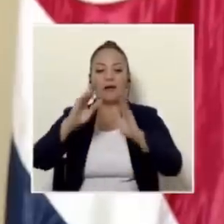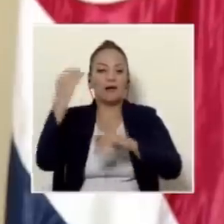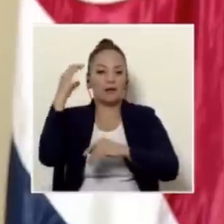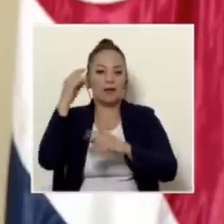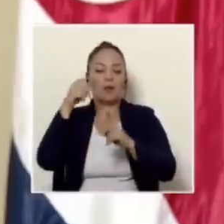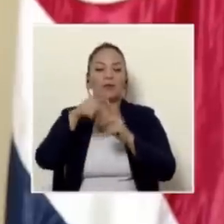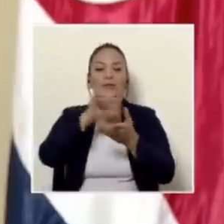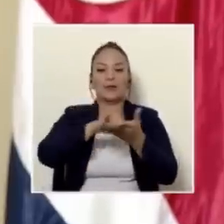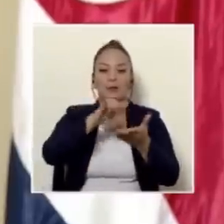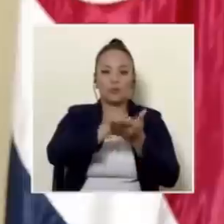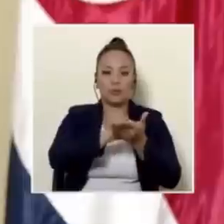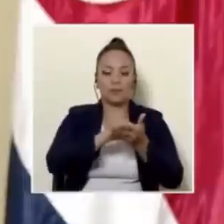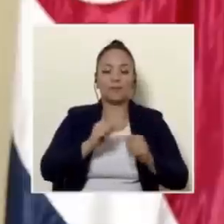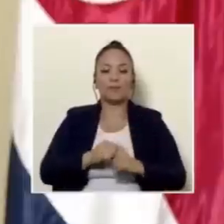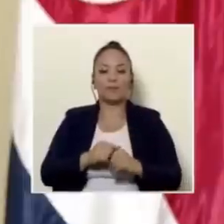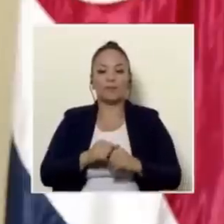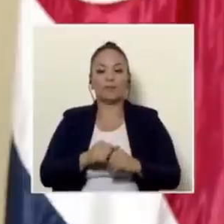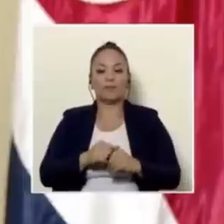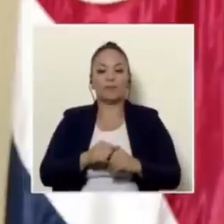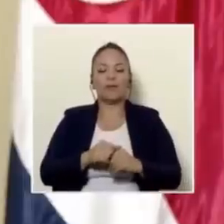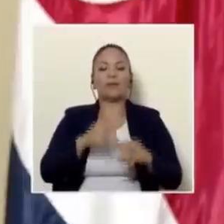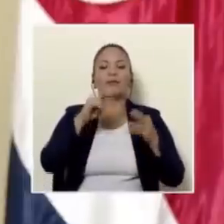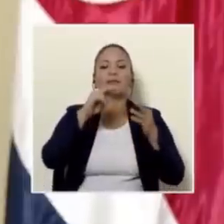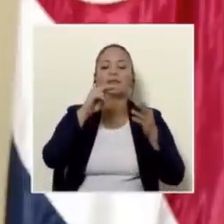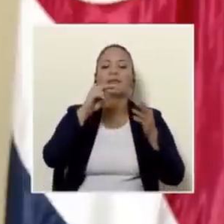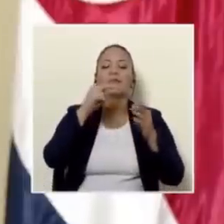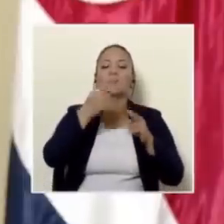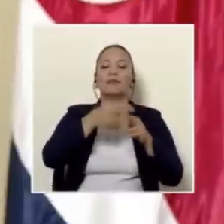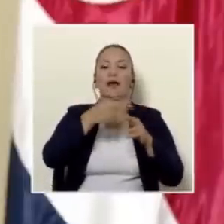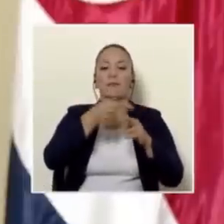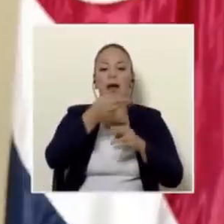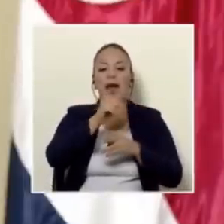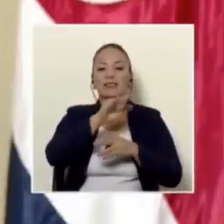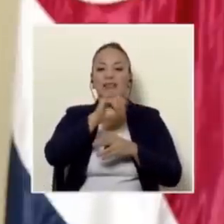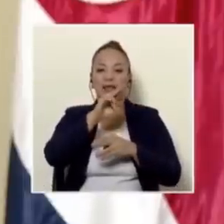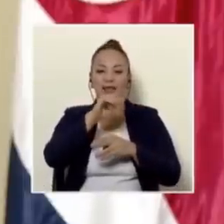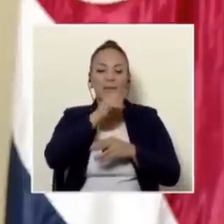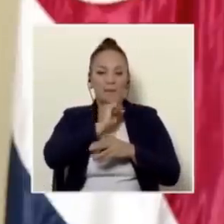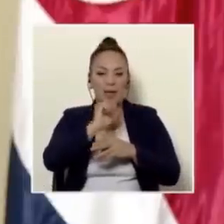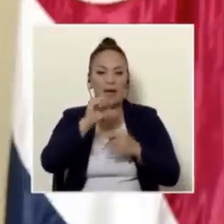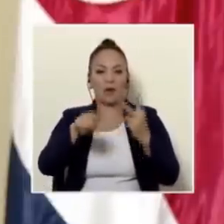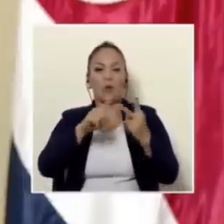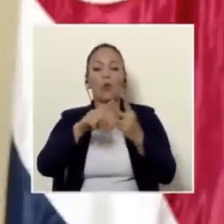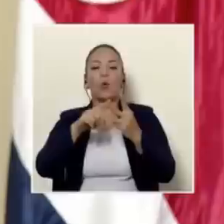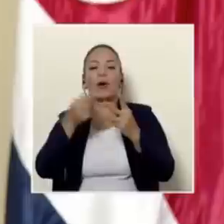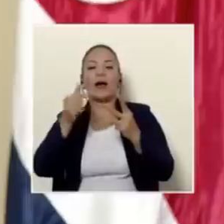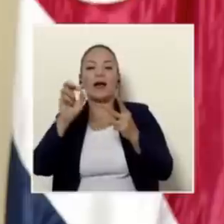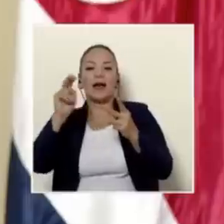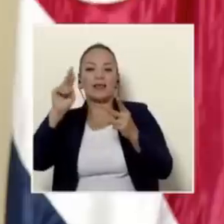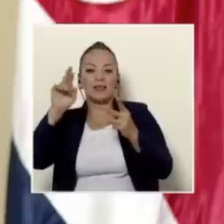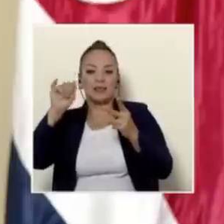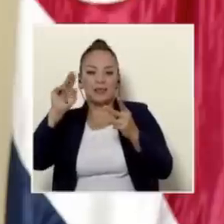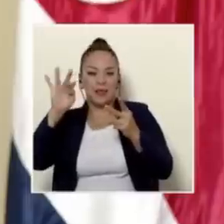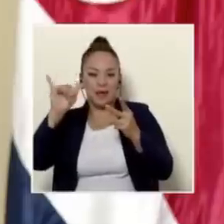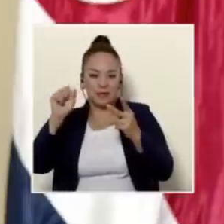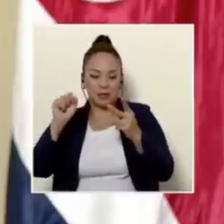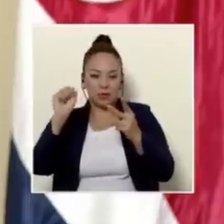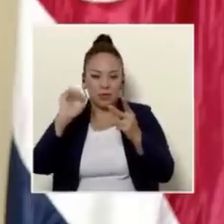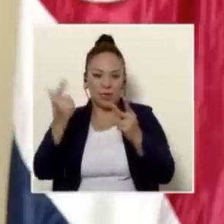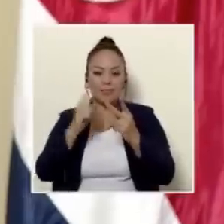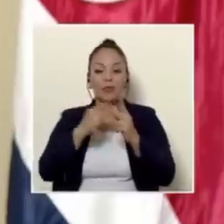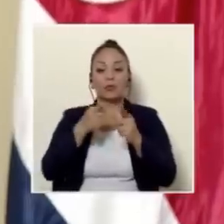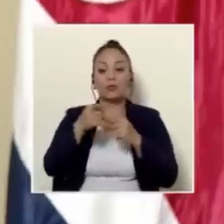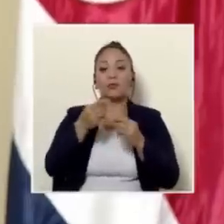San José, la conexión de Hacienda Vieja con garantías sociales. Y en este momento se recibió por parte de una